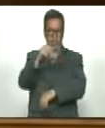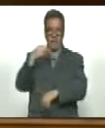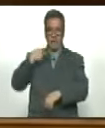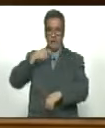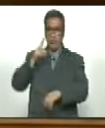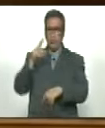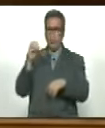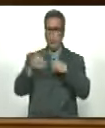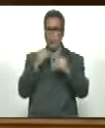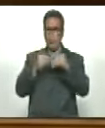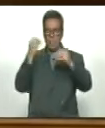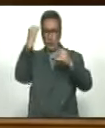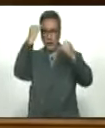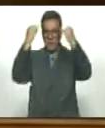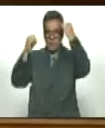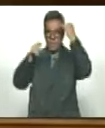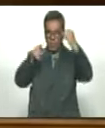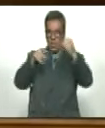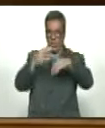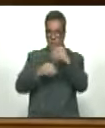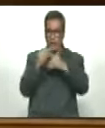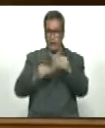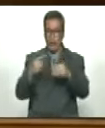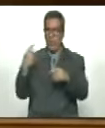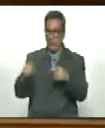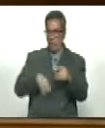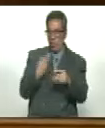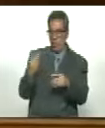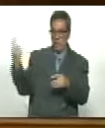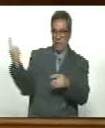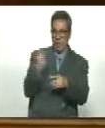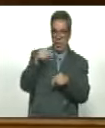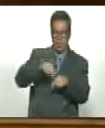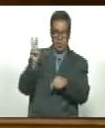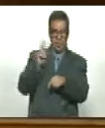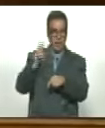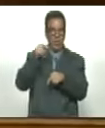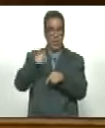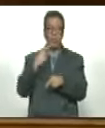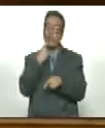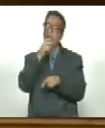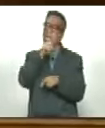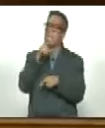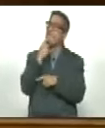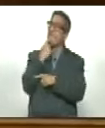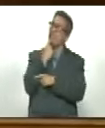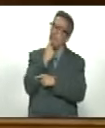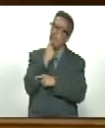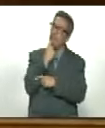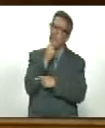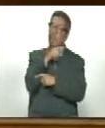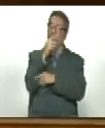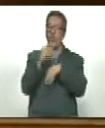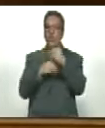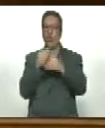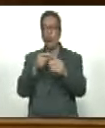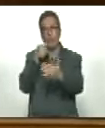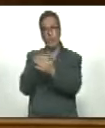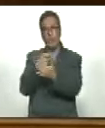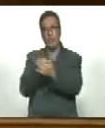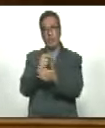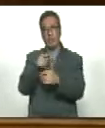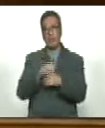más remota idea de cómo hicieron, cómo hicimos para que las vacunas llegaran a Venezuela. Todavía hoy se están preguntando cómo las pagamos.